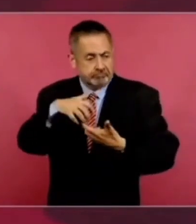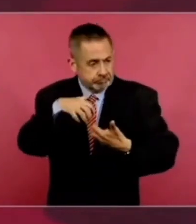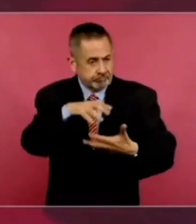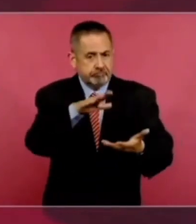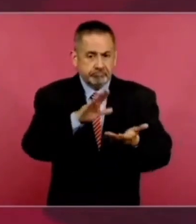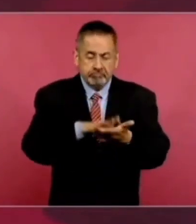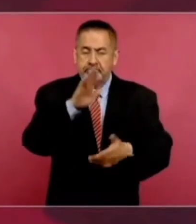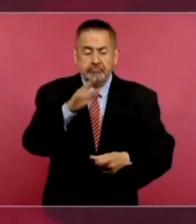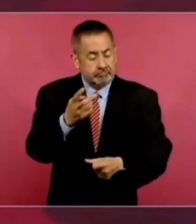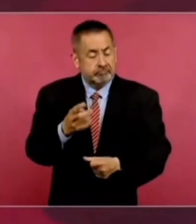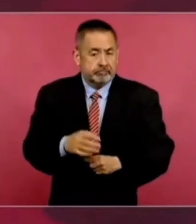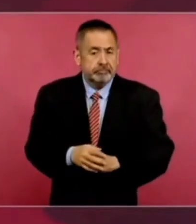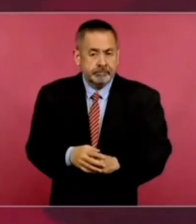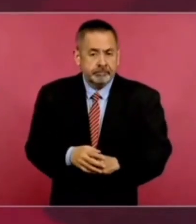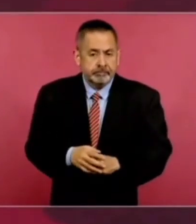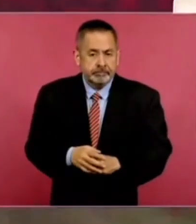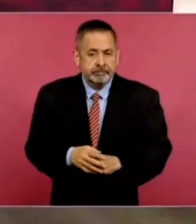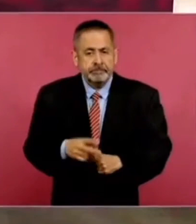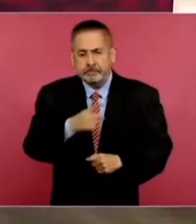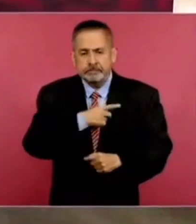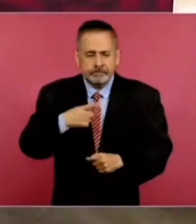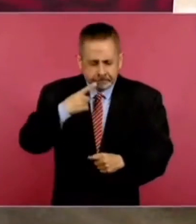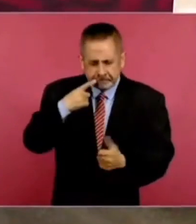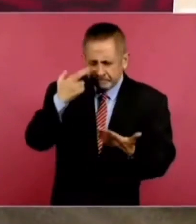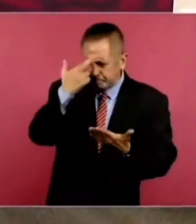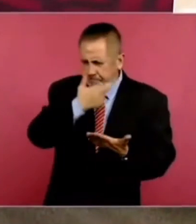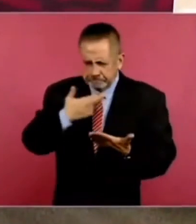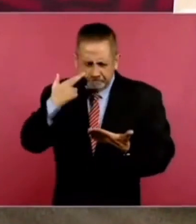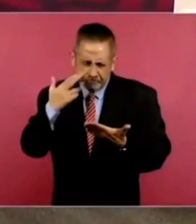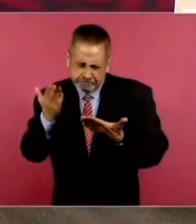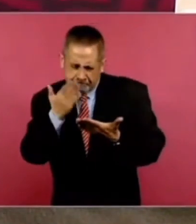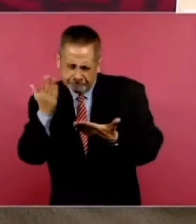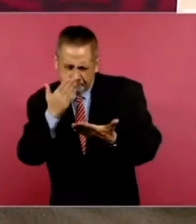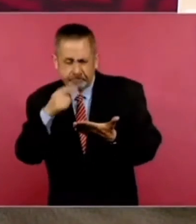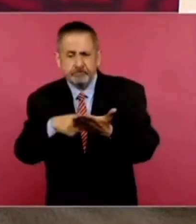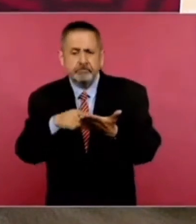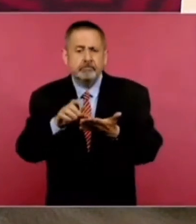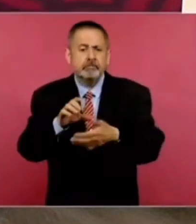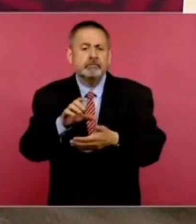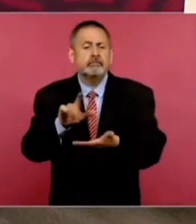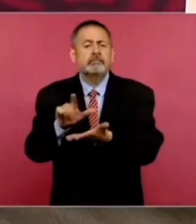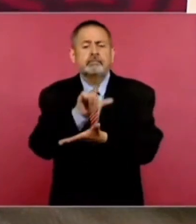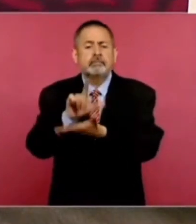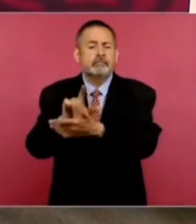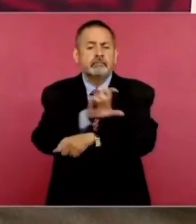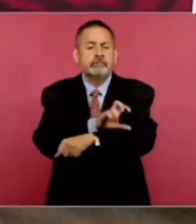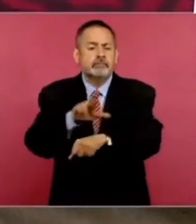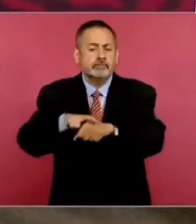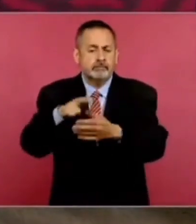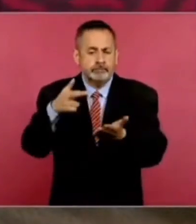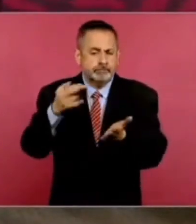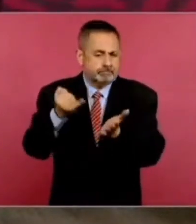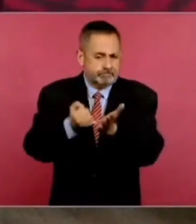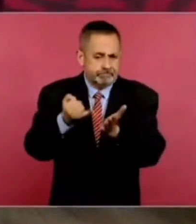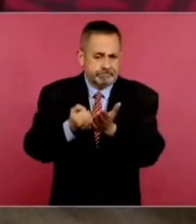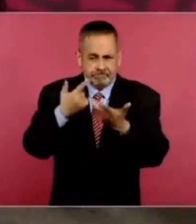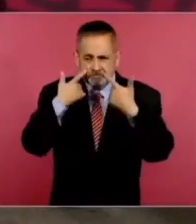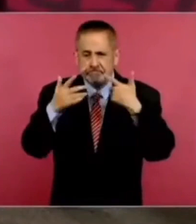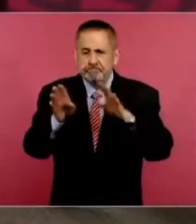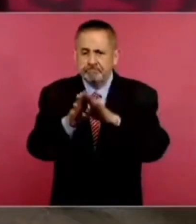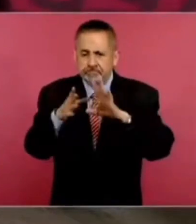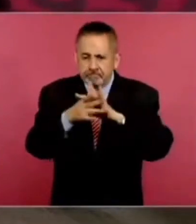y debe de hacerse una revisión a la ley de coordinación fiscal para definir